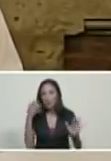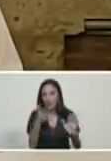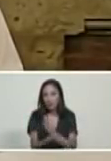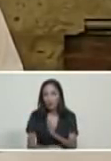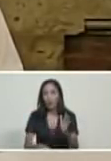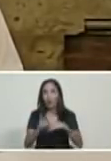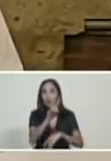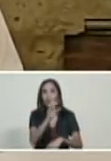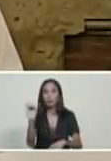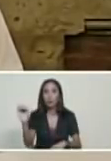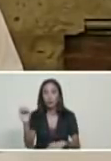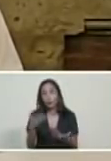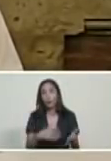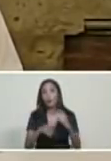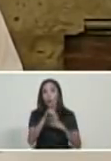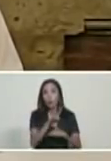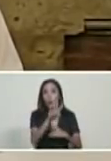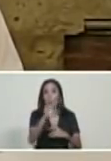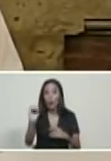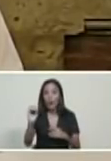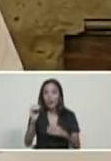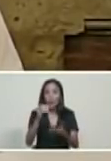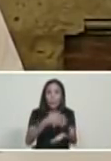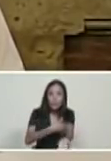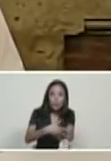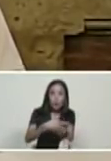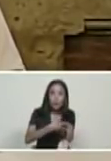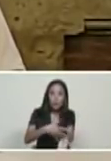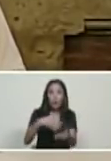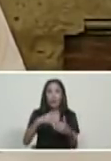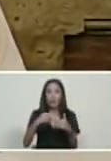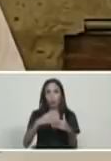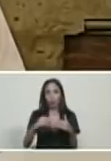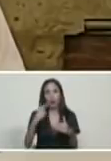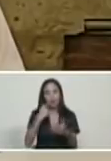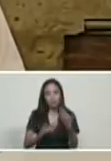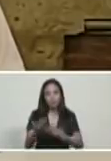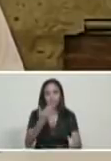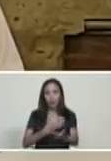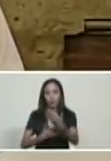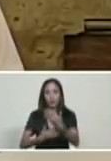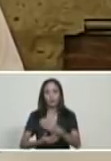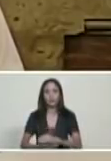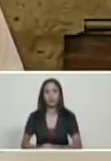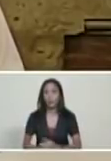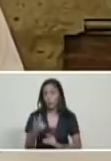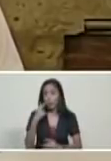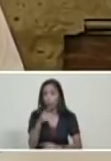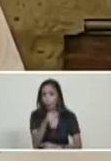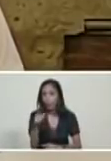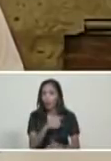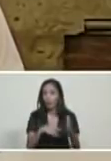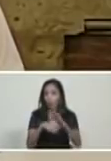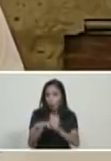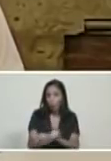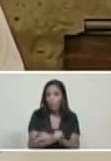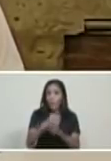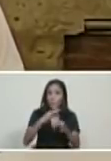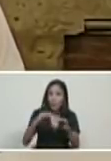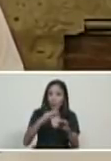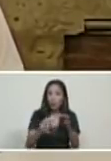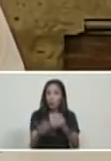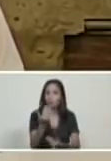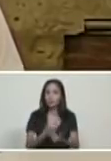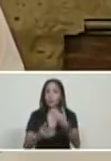240 millones de dólares que yo los saco para usted, para que usted invierta en Petro.